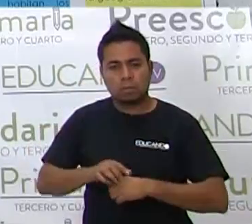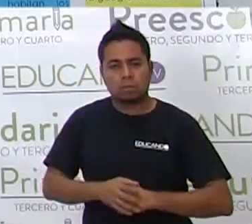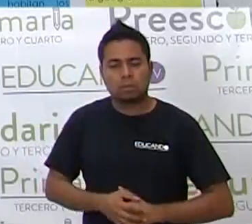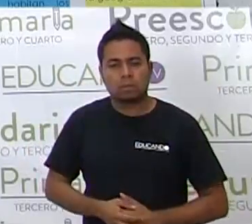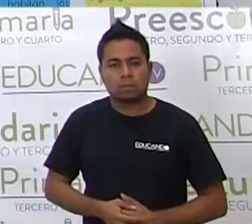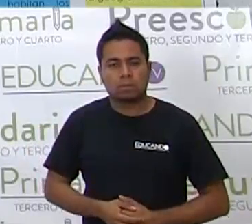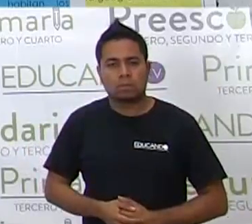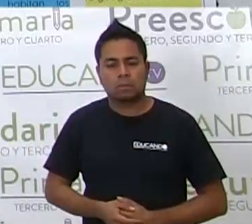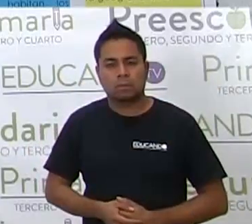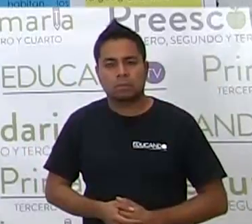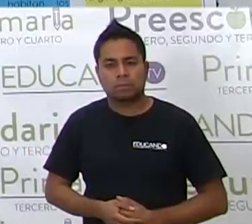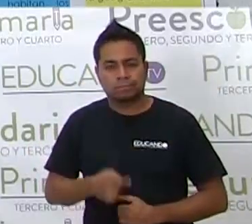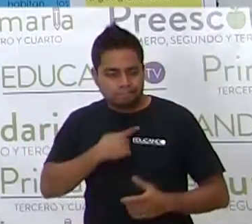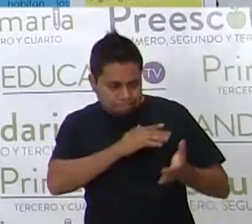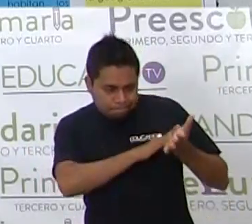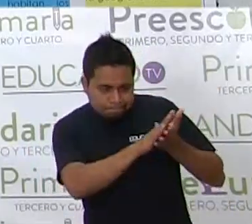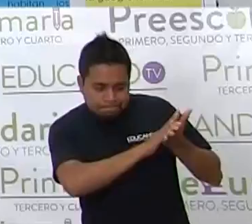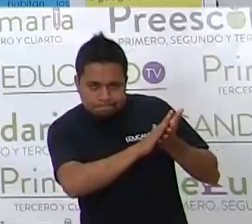voy a borrar,